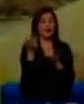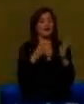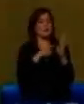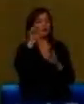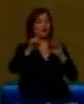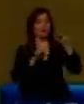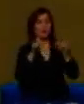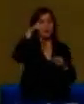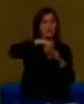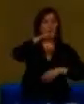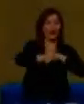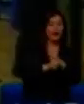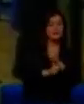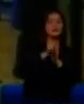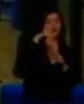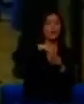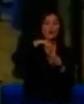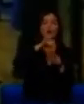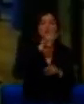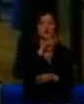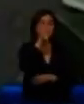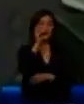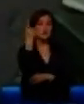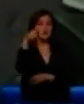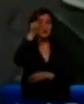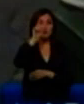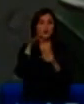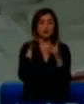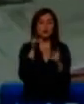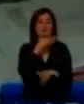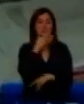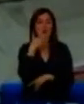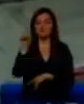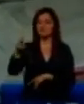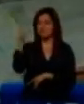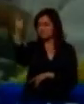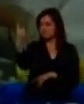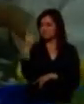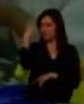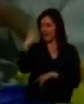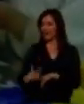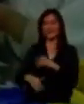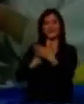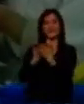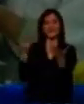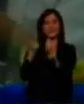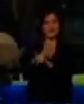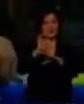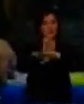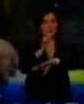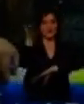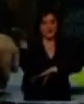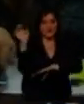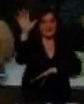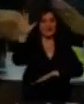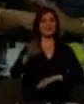de $400 millones en envíos realizados al mejor cliente que tienen en el mercado los productores ecuatorianos. Luisa